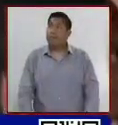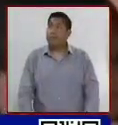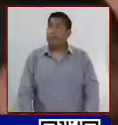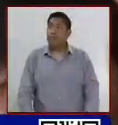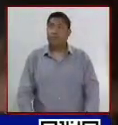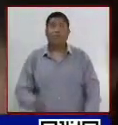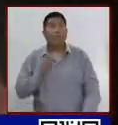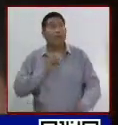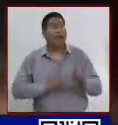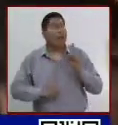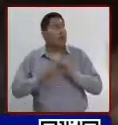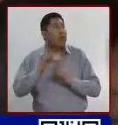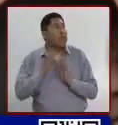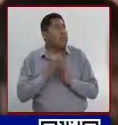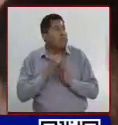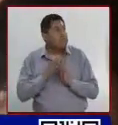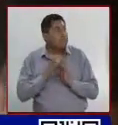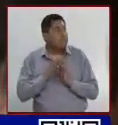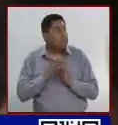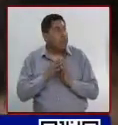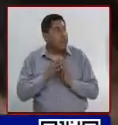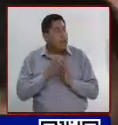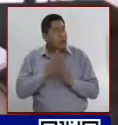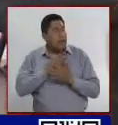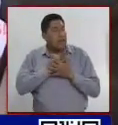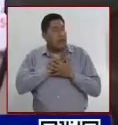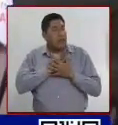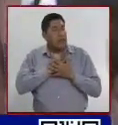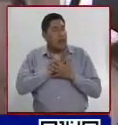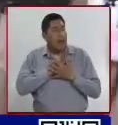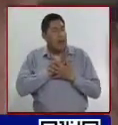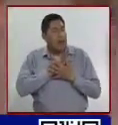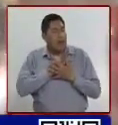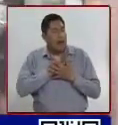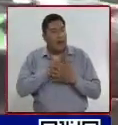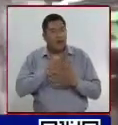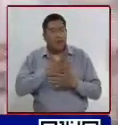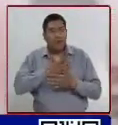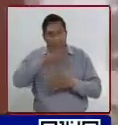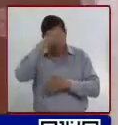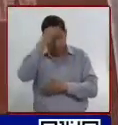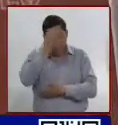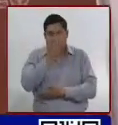Es algo que te marca la vida.